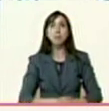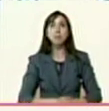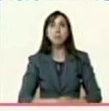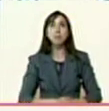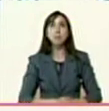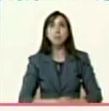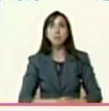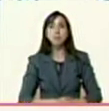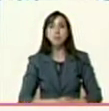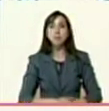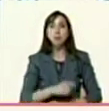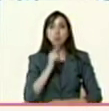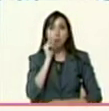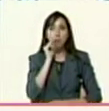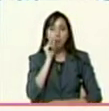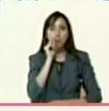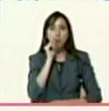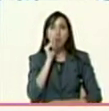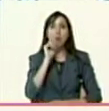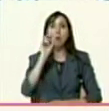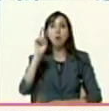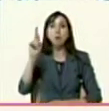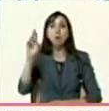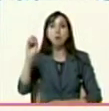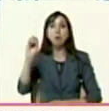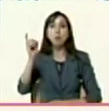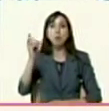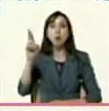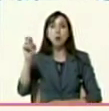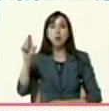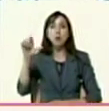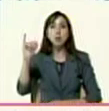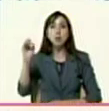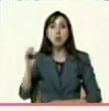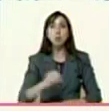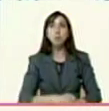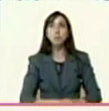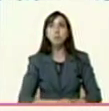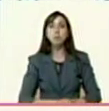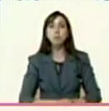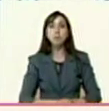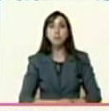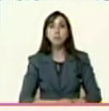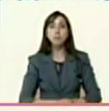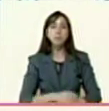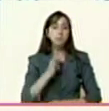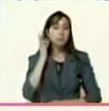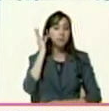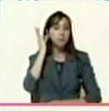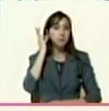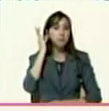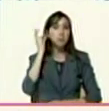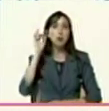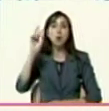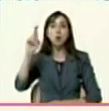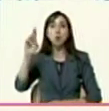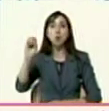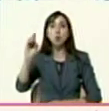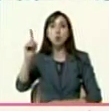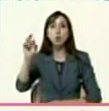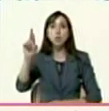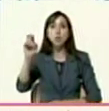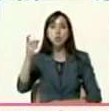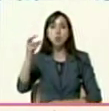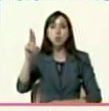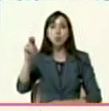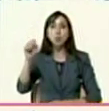Rogelio Rafael Lozada, Carmen Elisa Hernández Rodríguez de